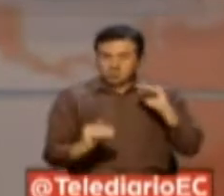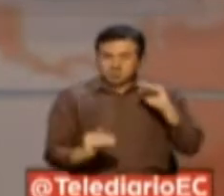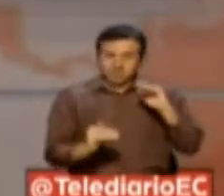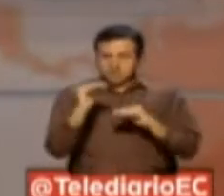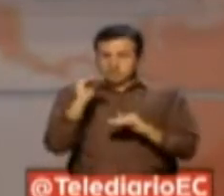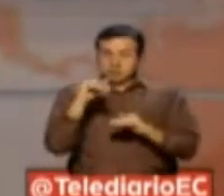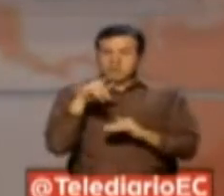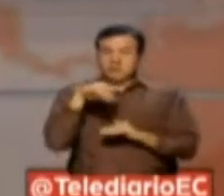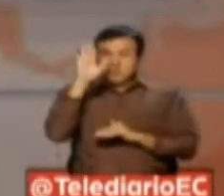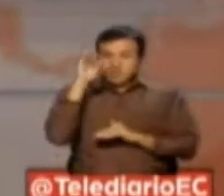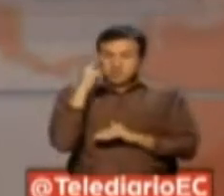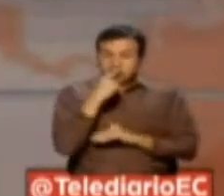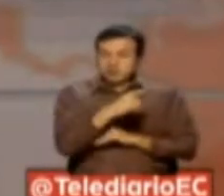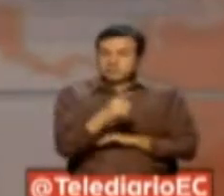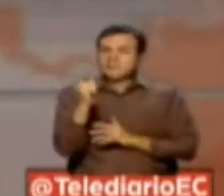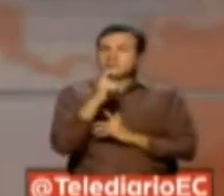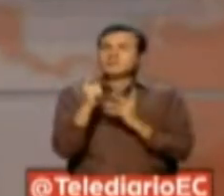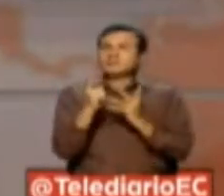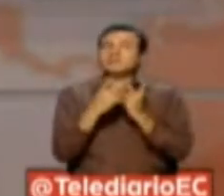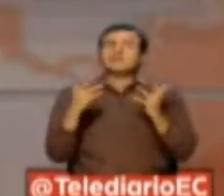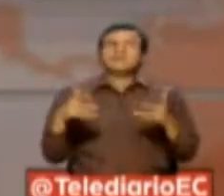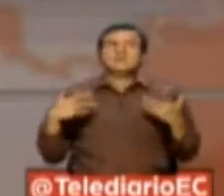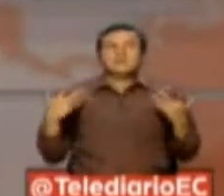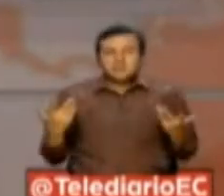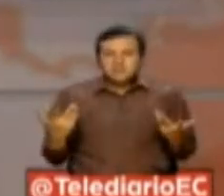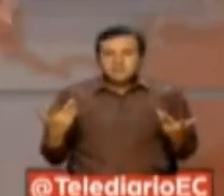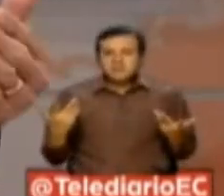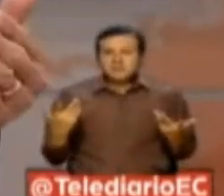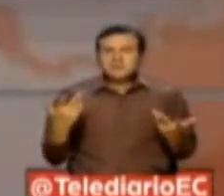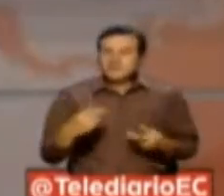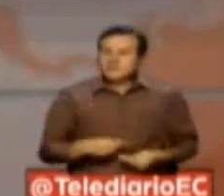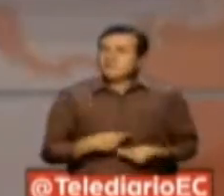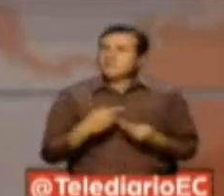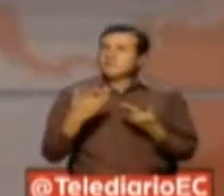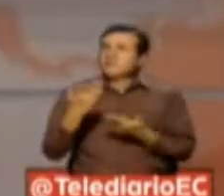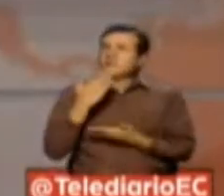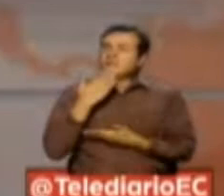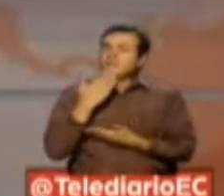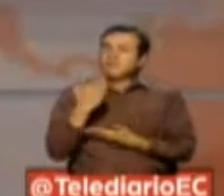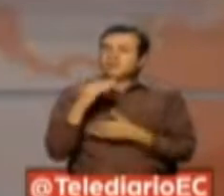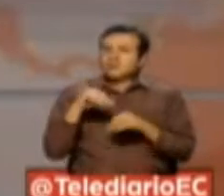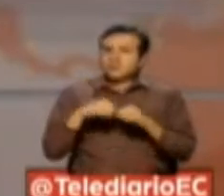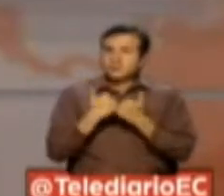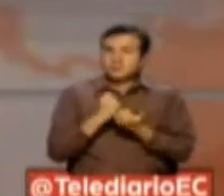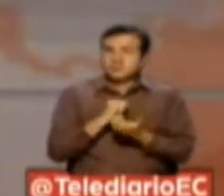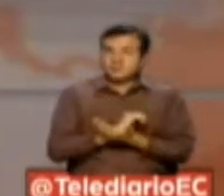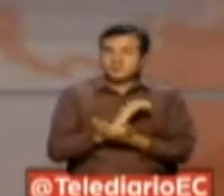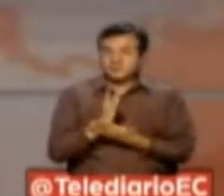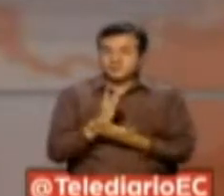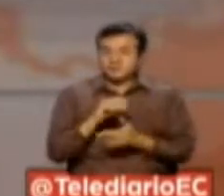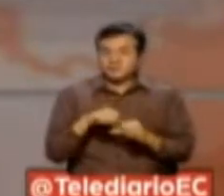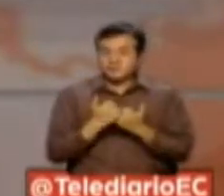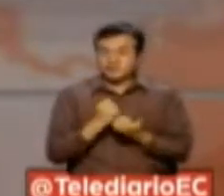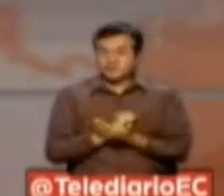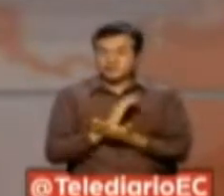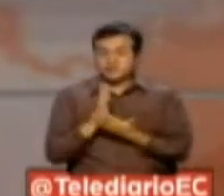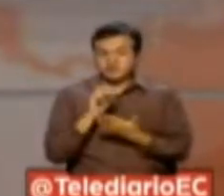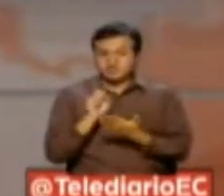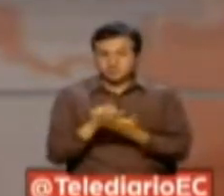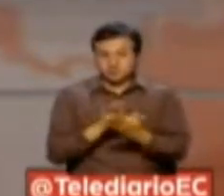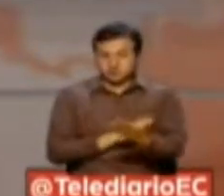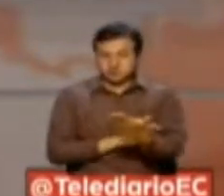entonces lo que se debe hacer es enviar a la asamblea nacional un proyecto